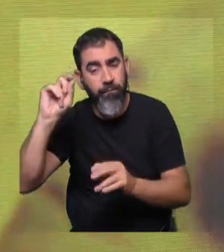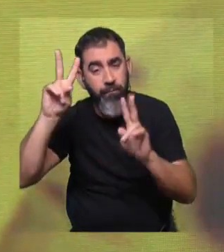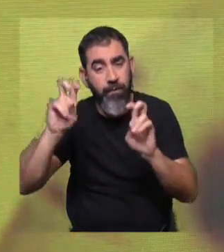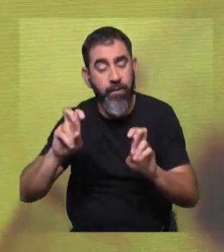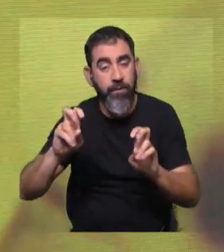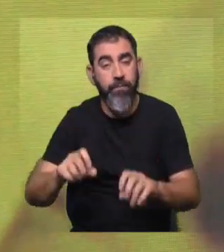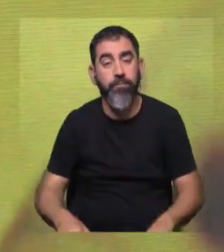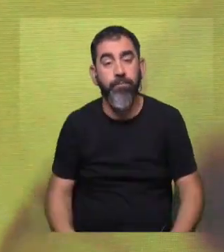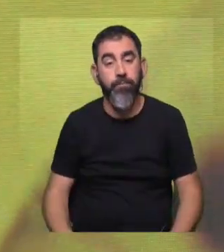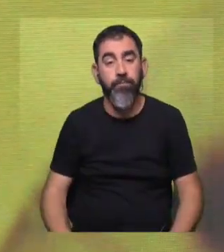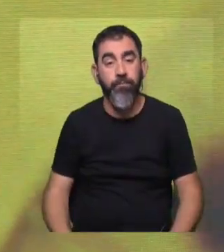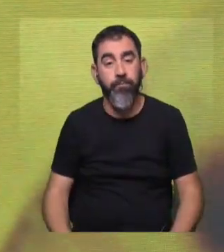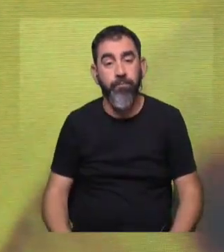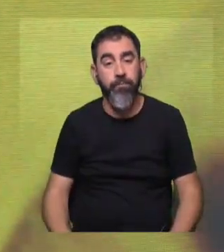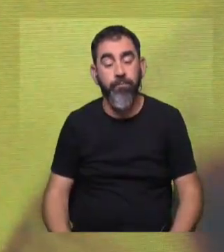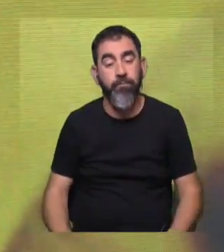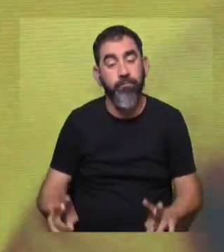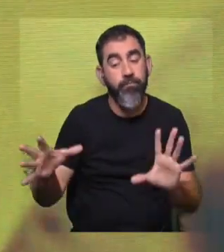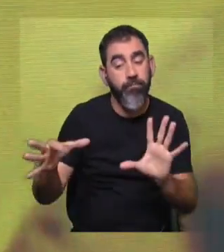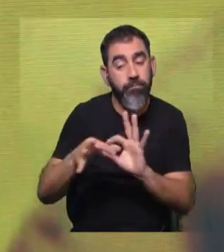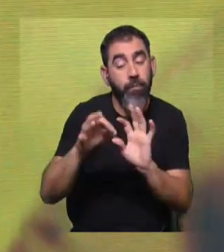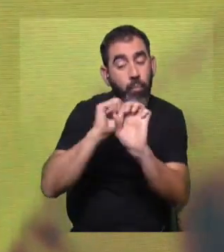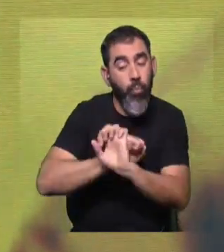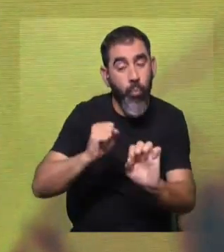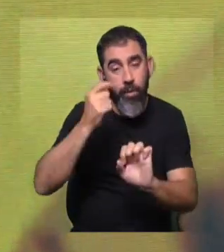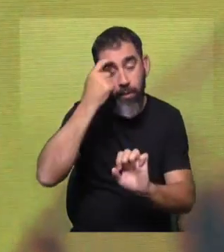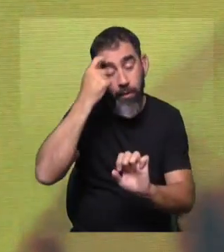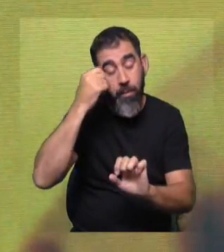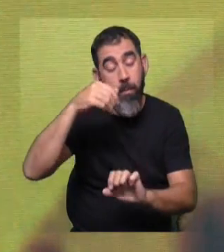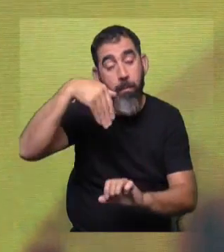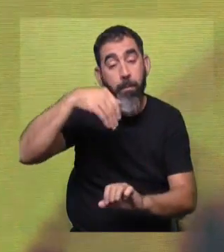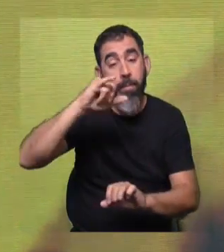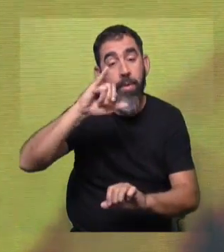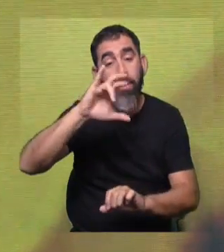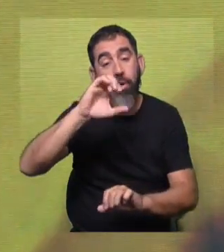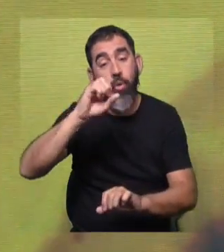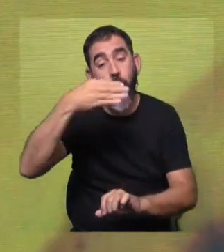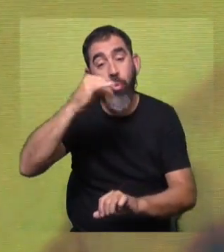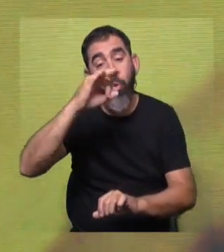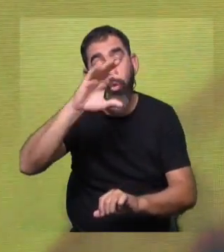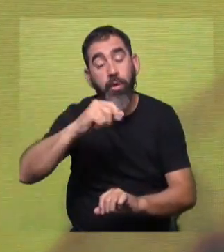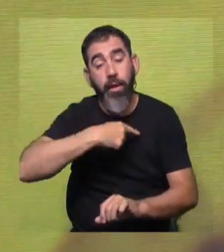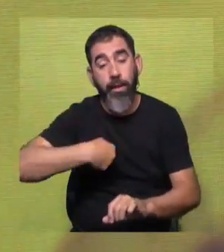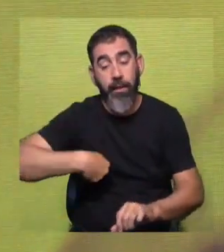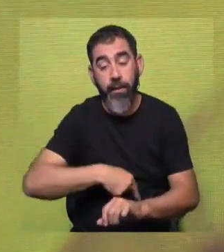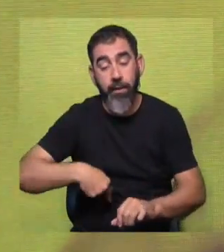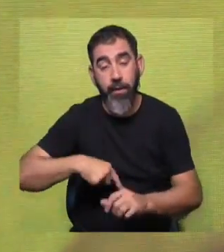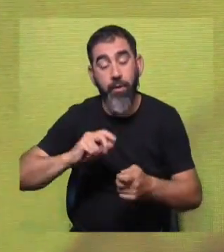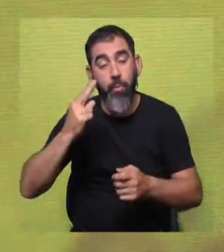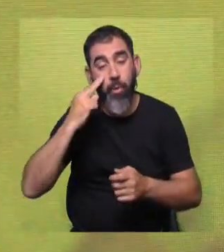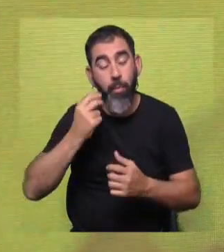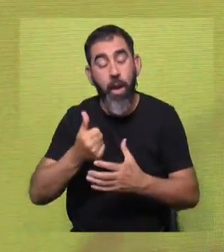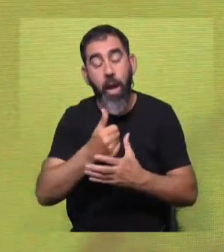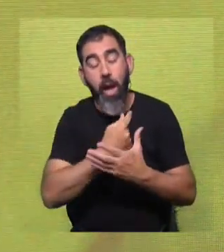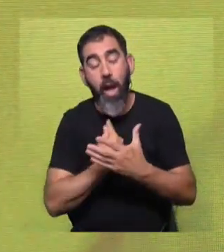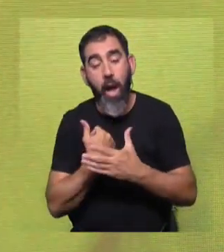de esa eventual relación que parece haber entre la microbiota intestinal y los trastornos del espectro